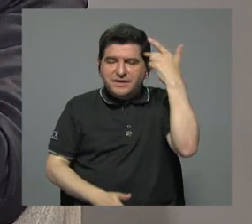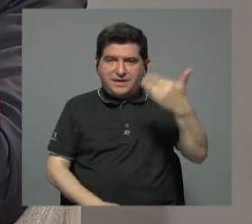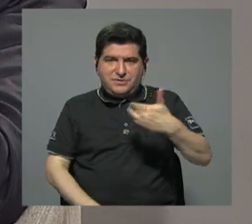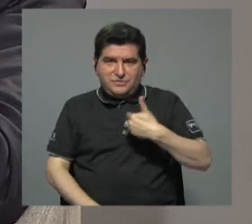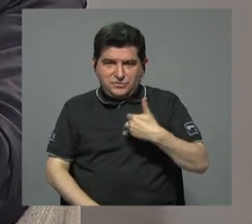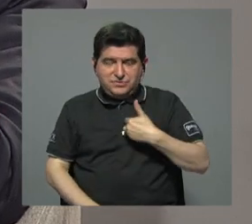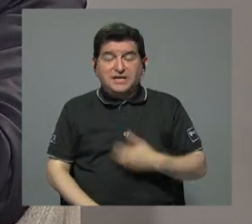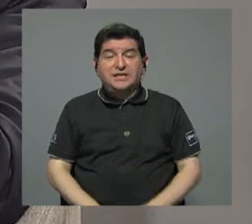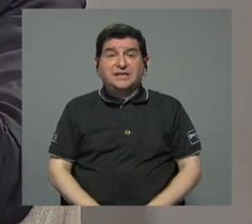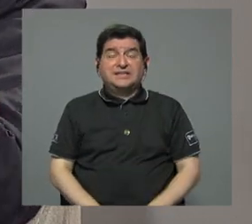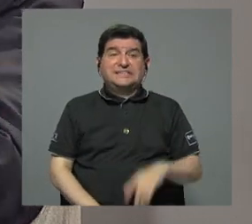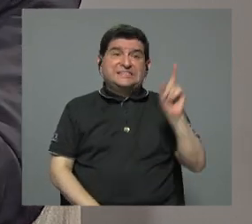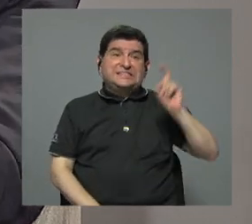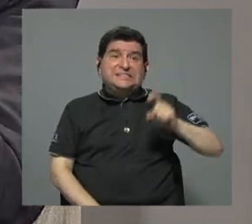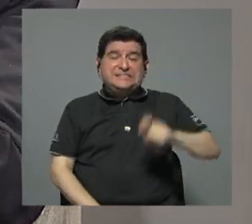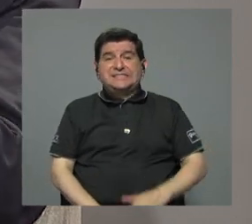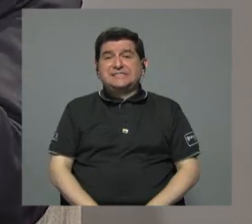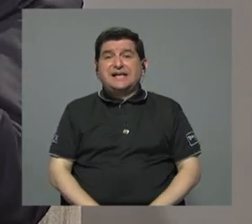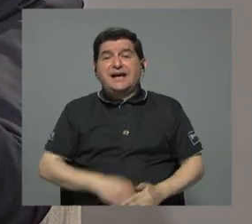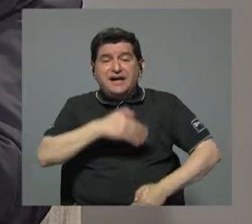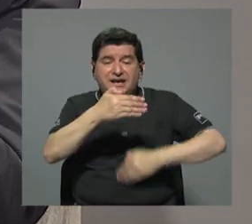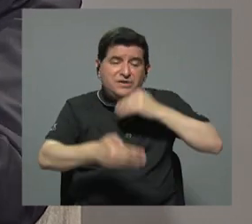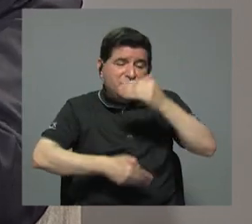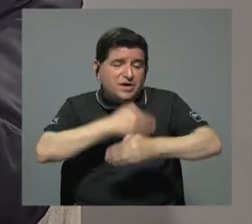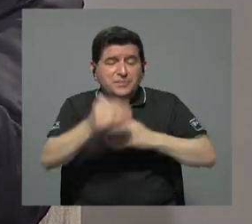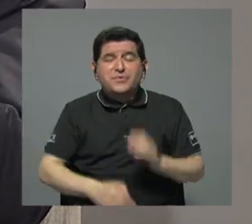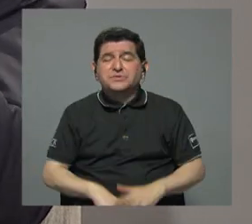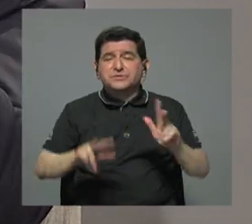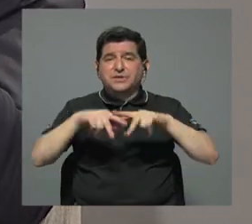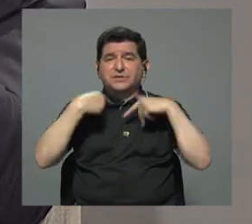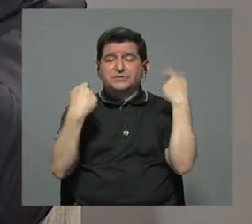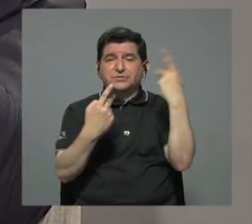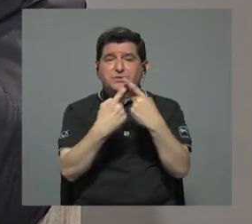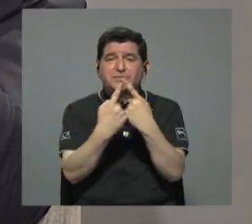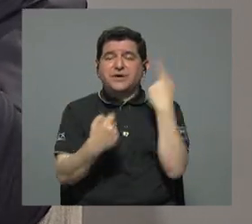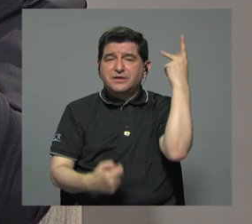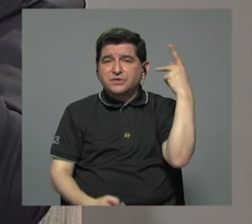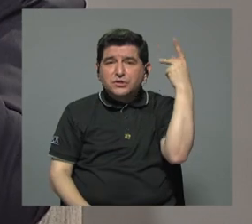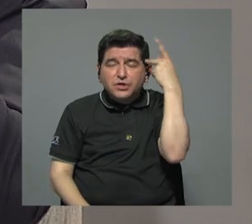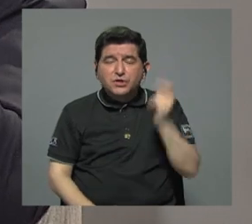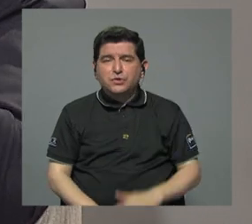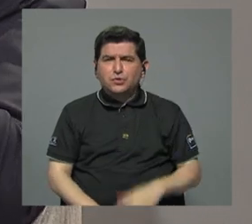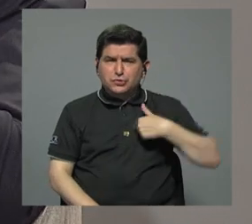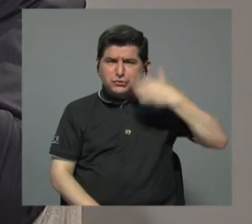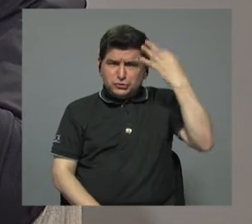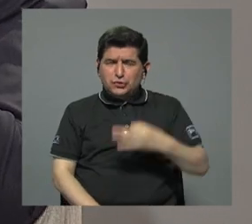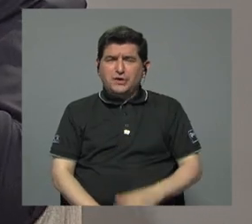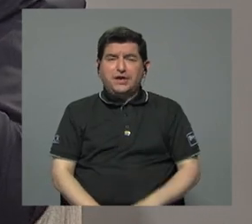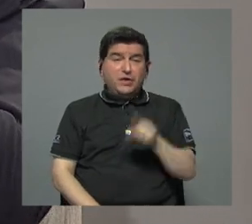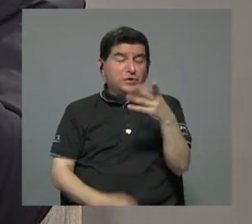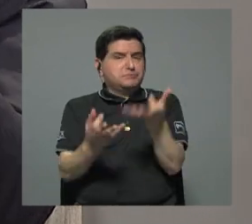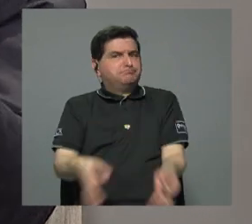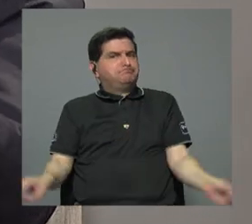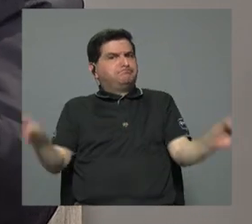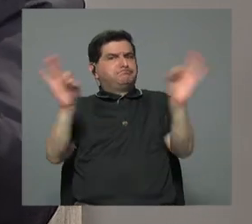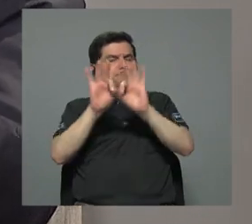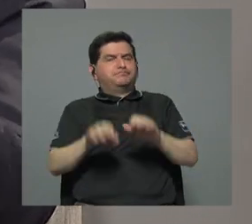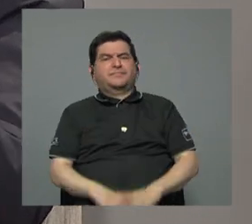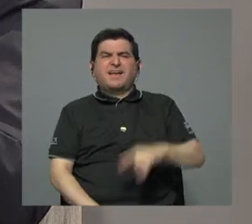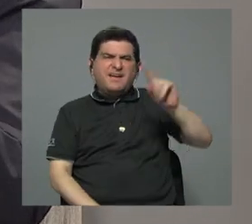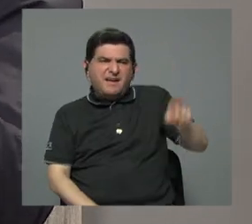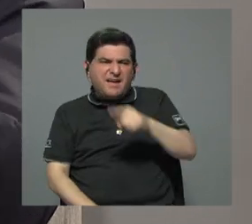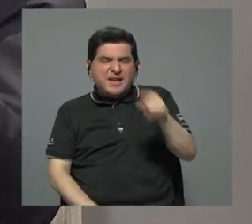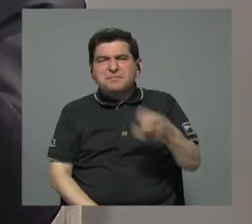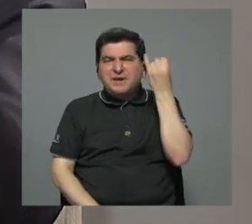no tengamos que someternos necesariamente a la molienda a los partidos políticos y eso me parece que es un dato esencial hay que cancelar la